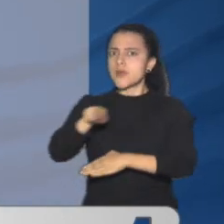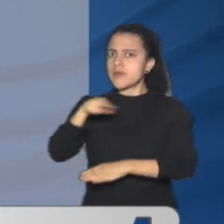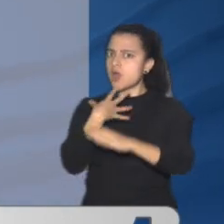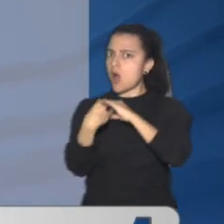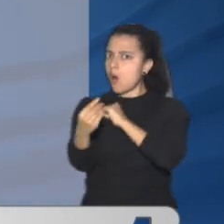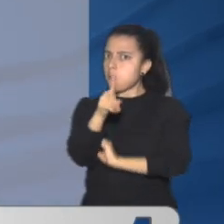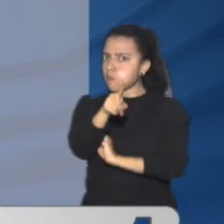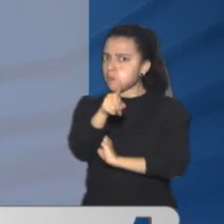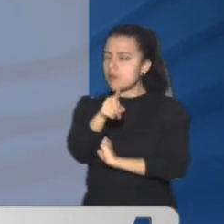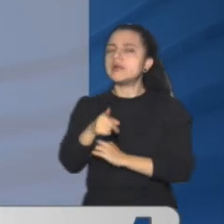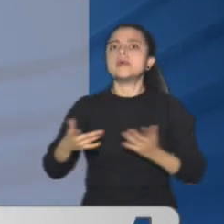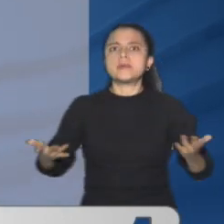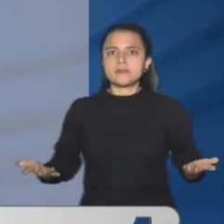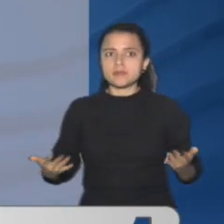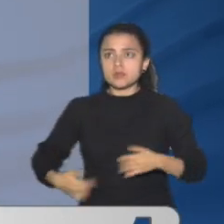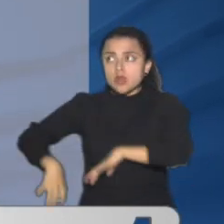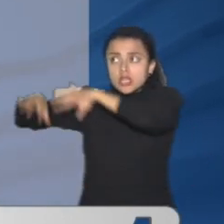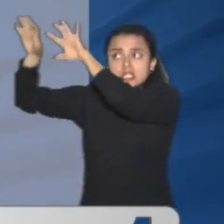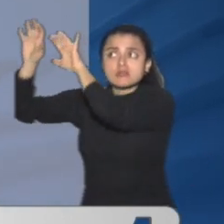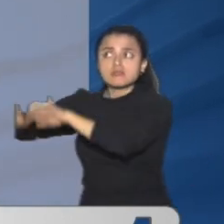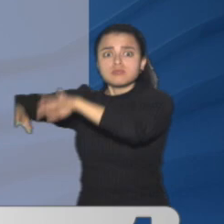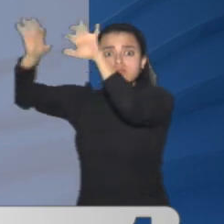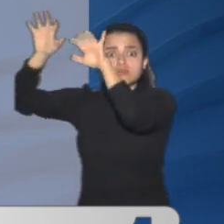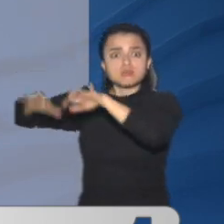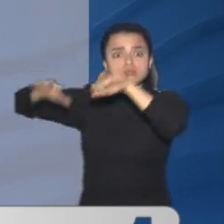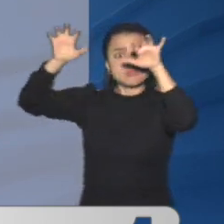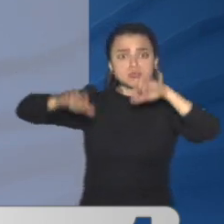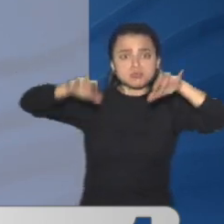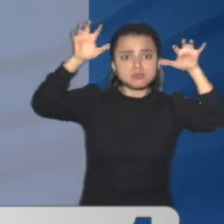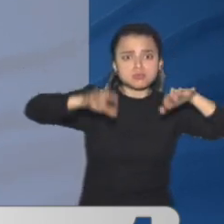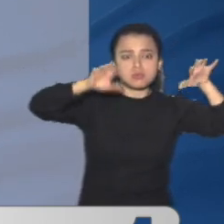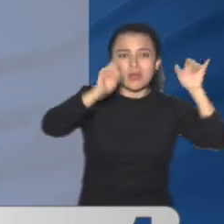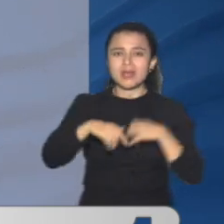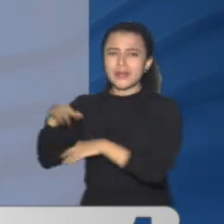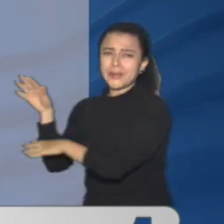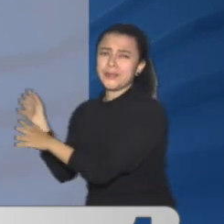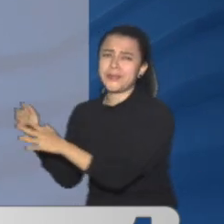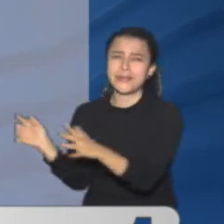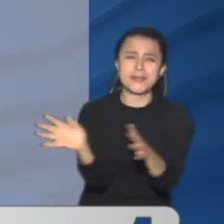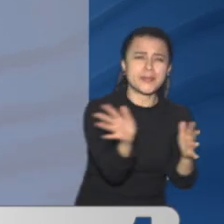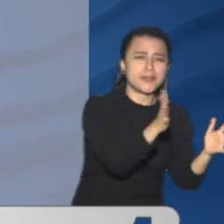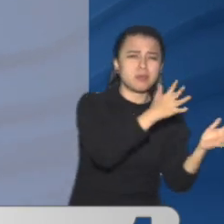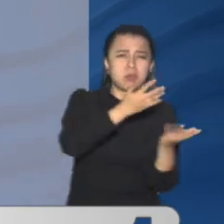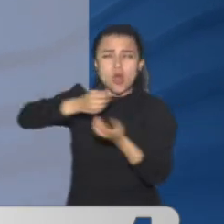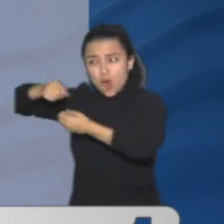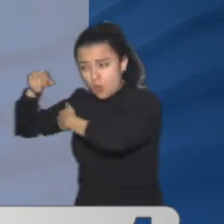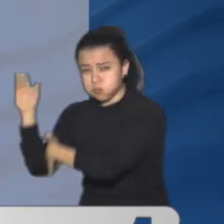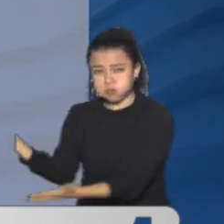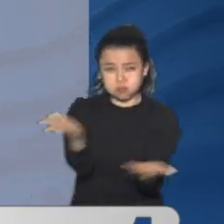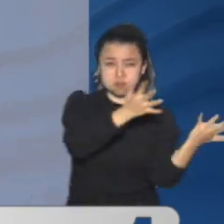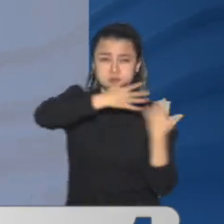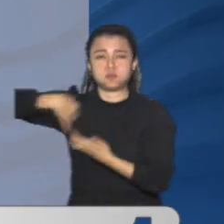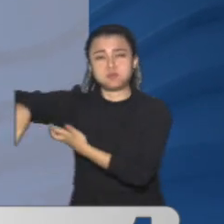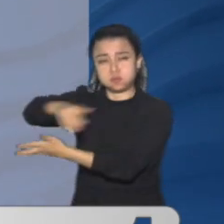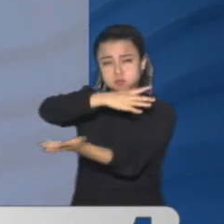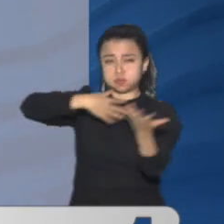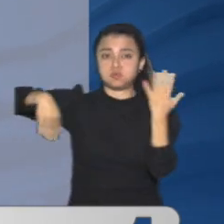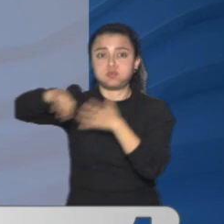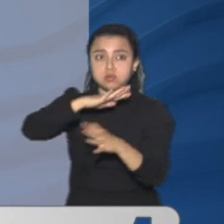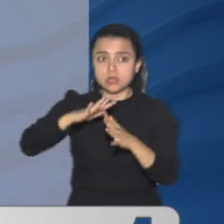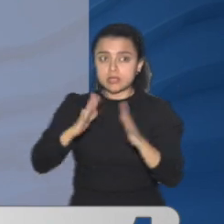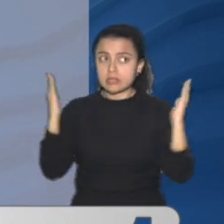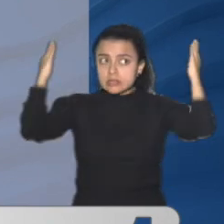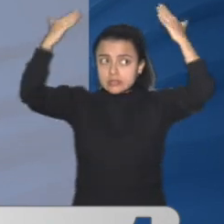que se convierte en tormenta tropical azotan a esta hora a los habitantes y aquellas listas que se resguardan en sus viviendas y